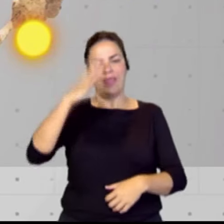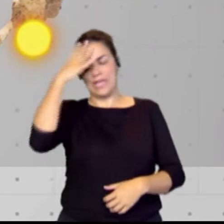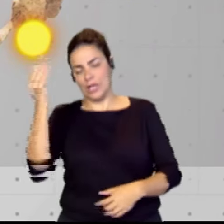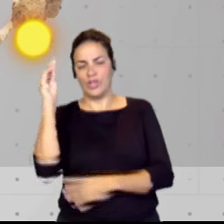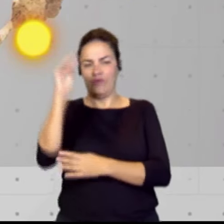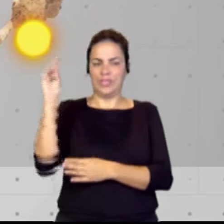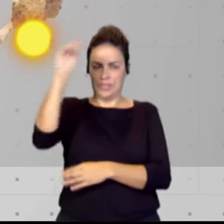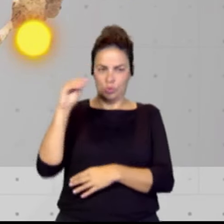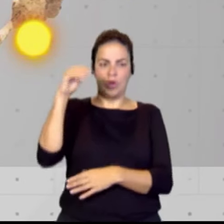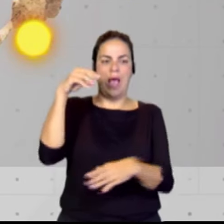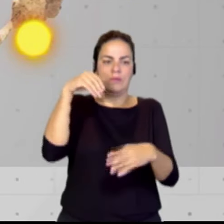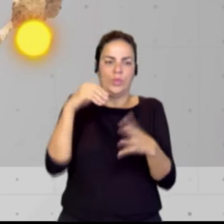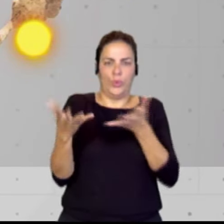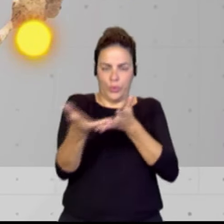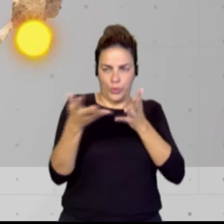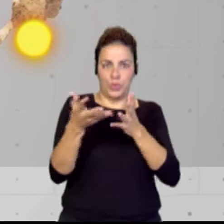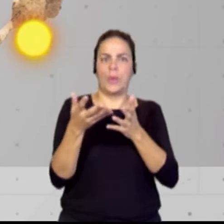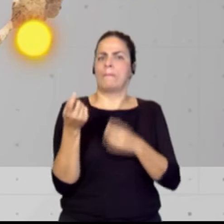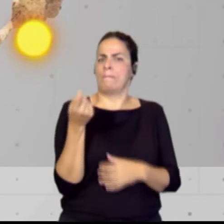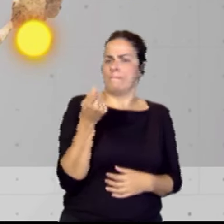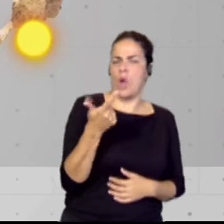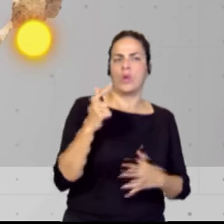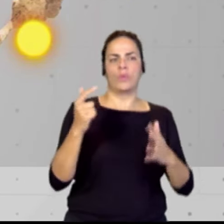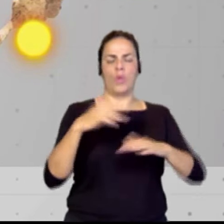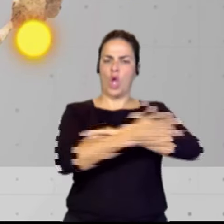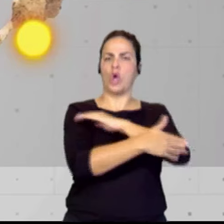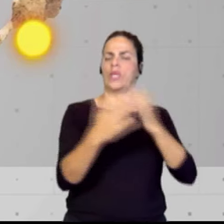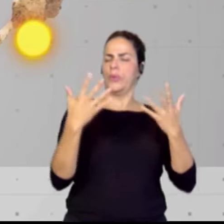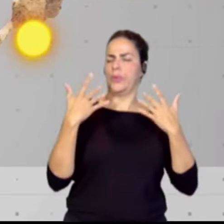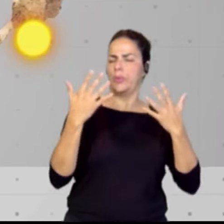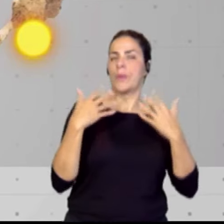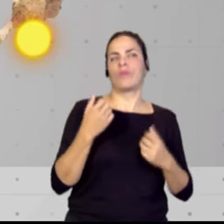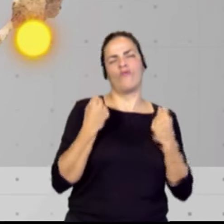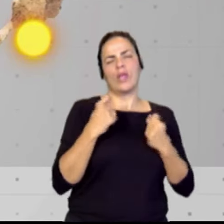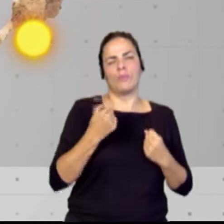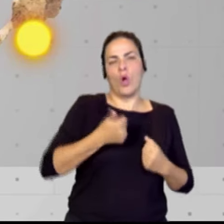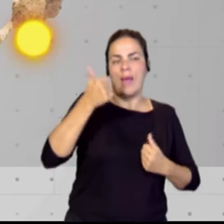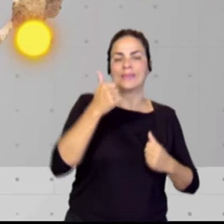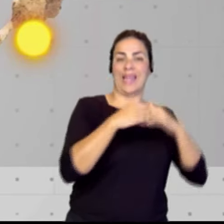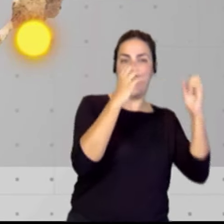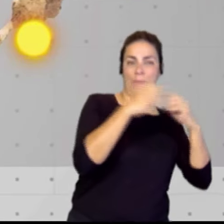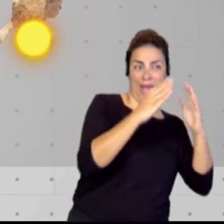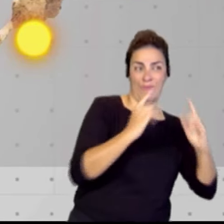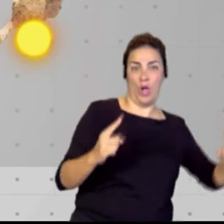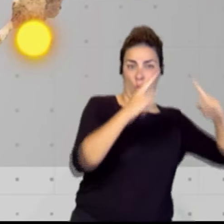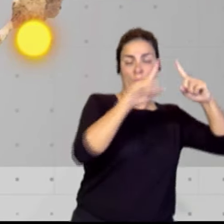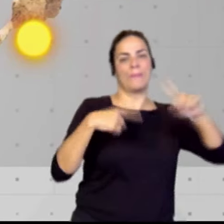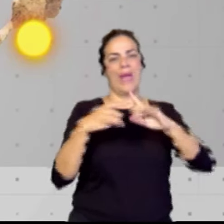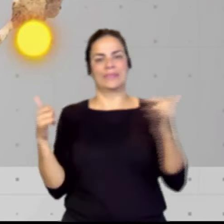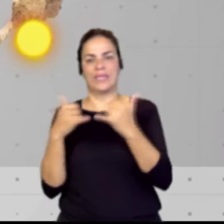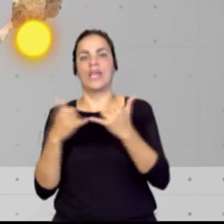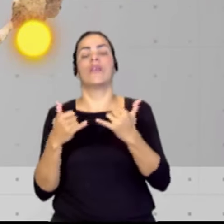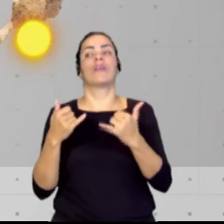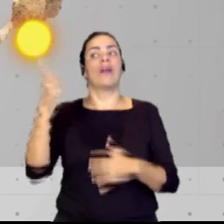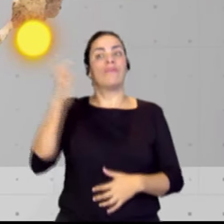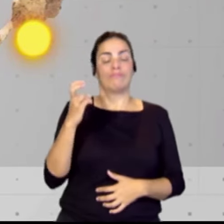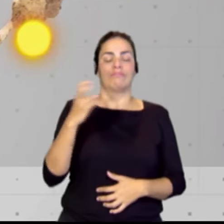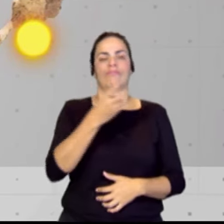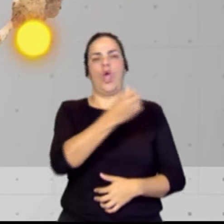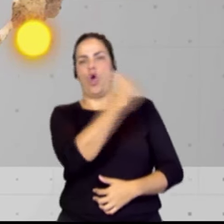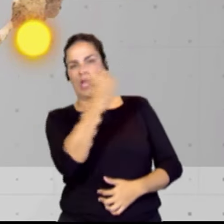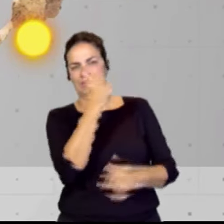predominan Las Brisas en la costa hoy el más intenso en cumbres de la palma y de tenerife donde sopla de componente oeste moderado y en